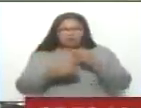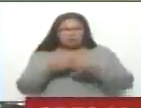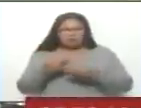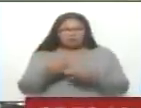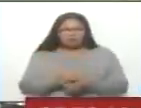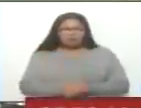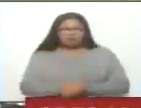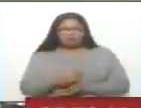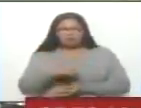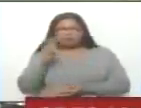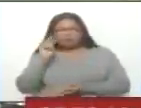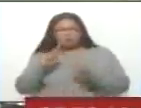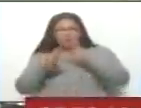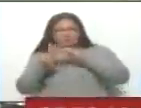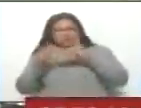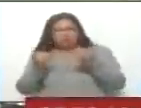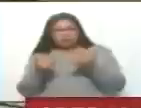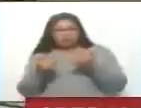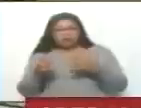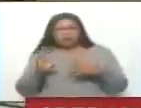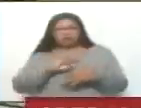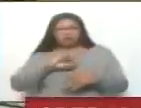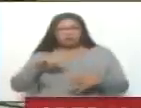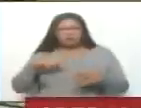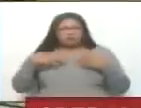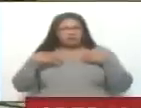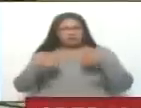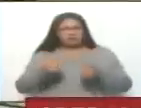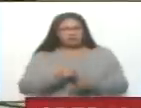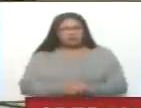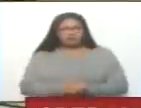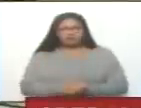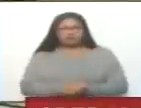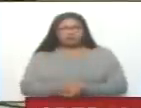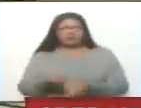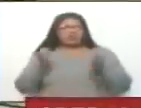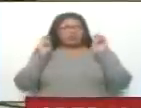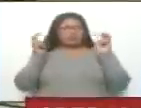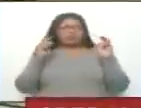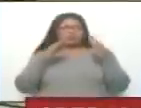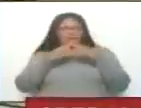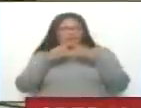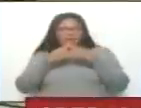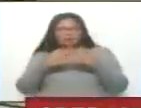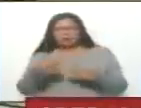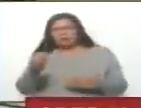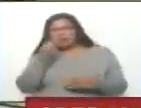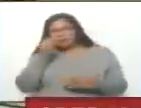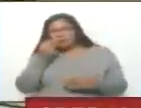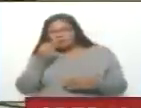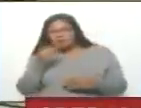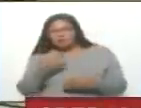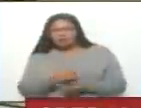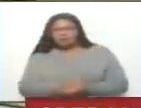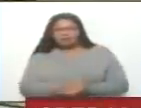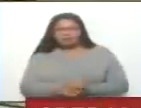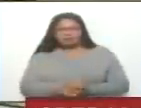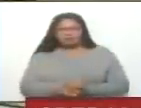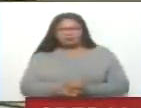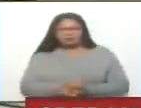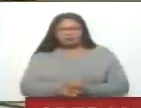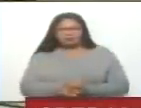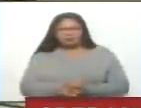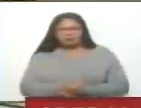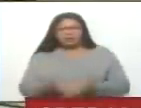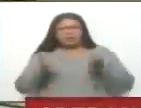la visión nuestra, el tema de la salud, el tema de la vivienda, el tema de la alimentación, el tema que tiene que ver con el